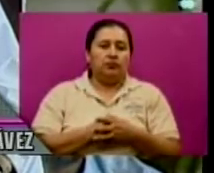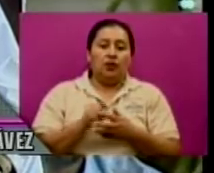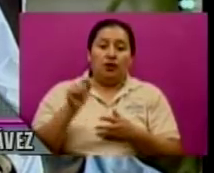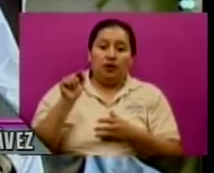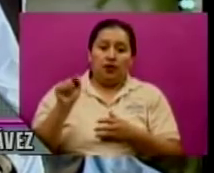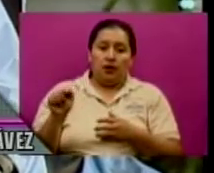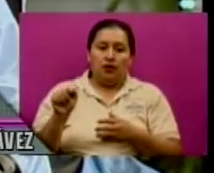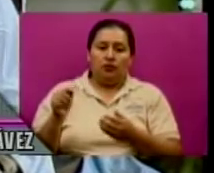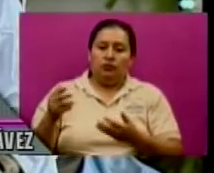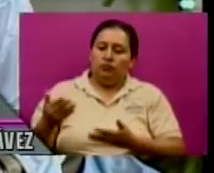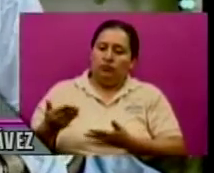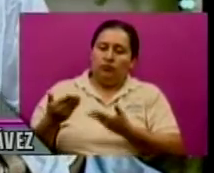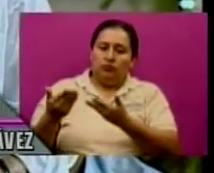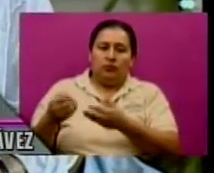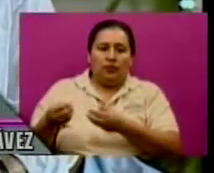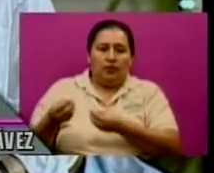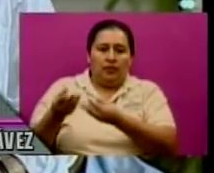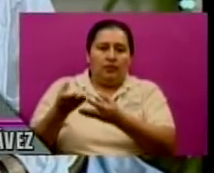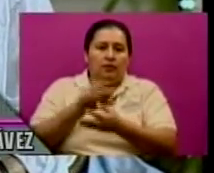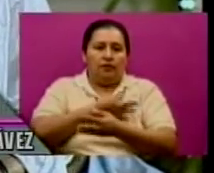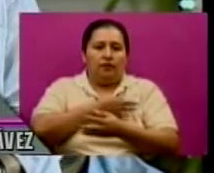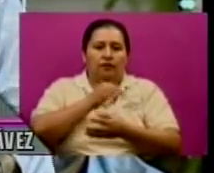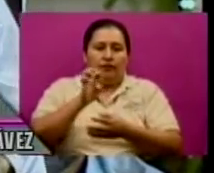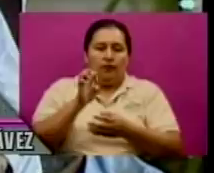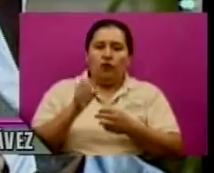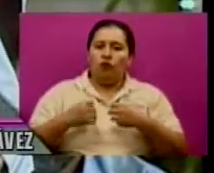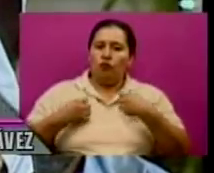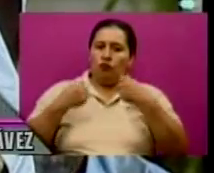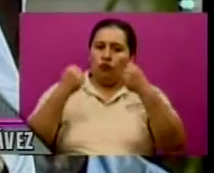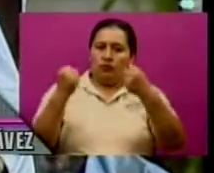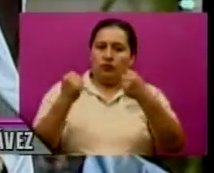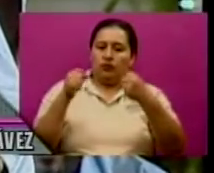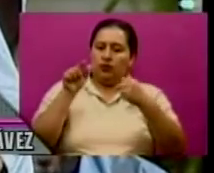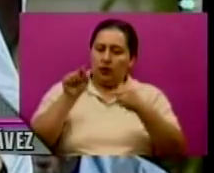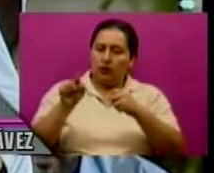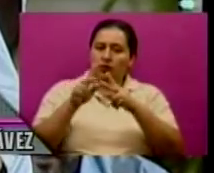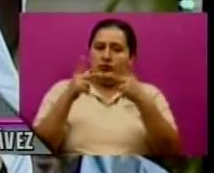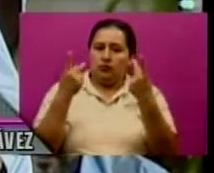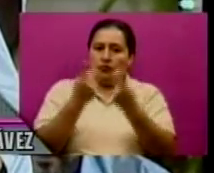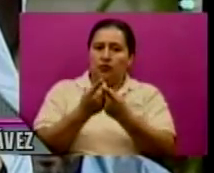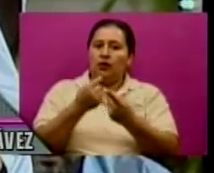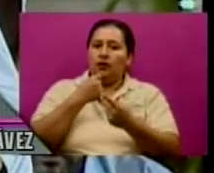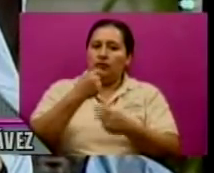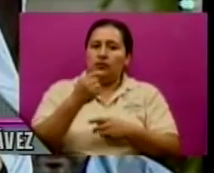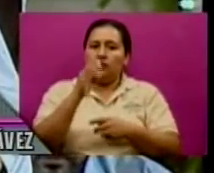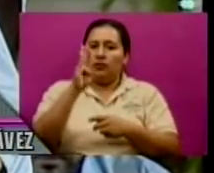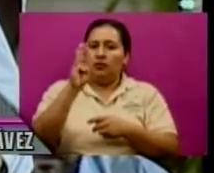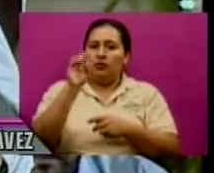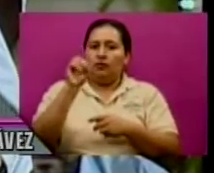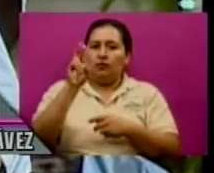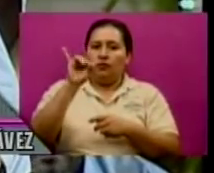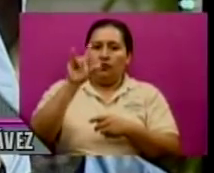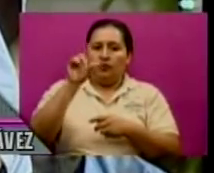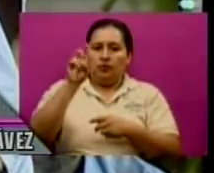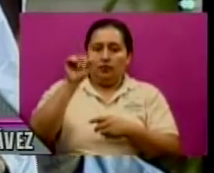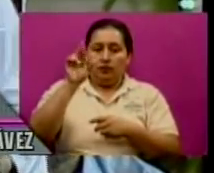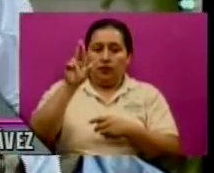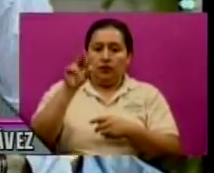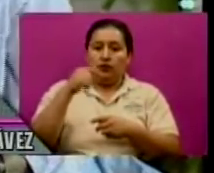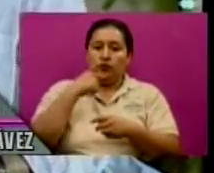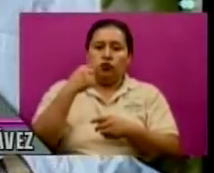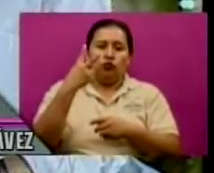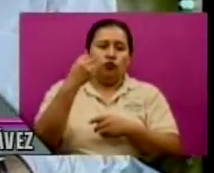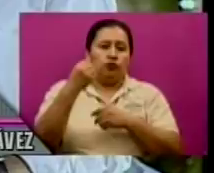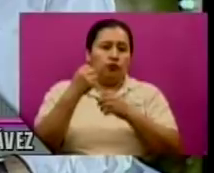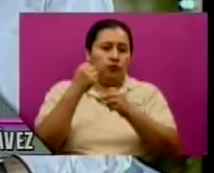darle fe y fortaleza a ese pueblo y decirle a Bolívar, 200 años